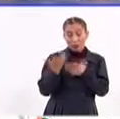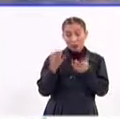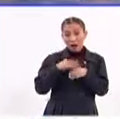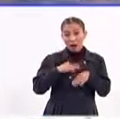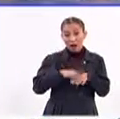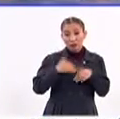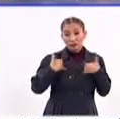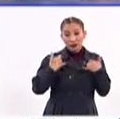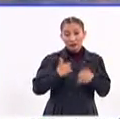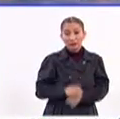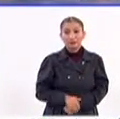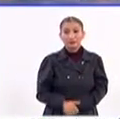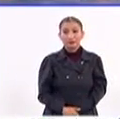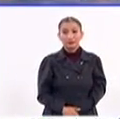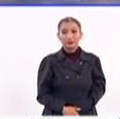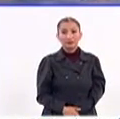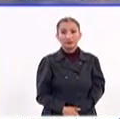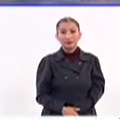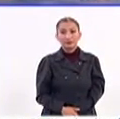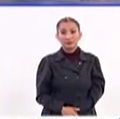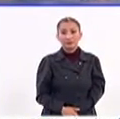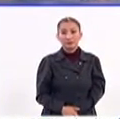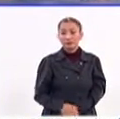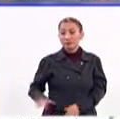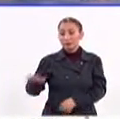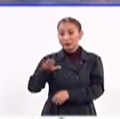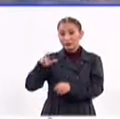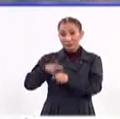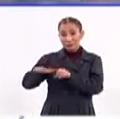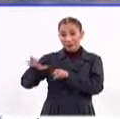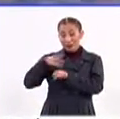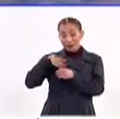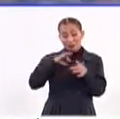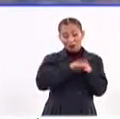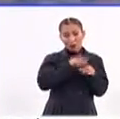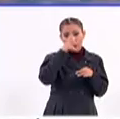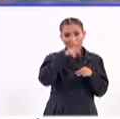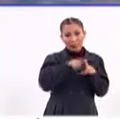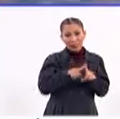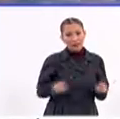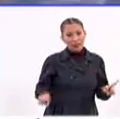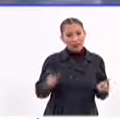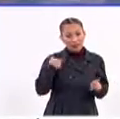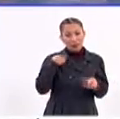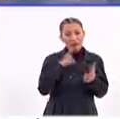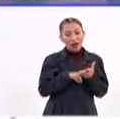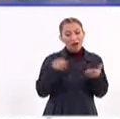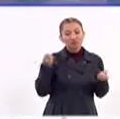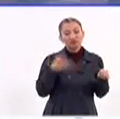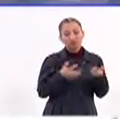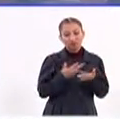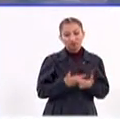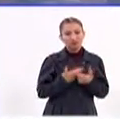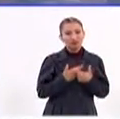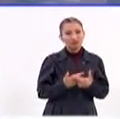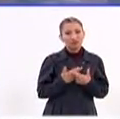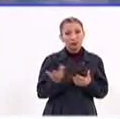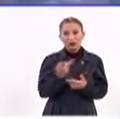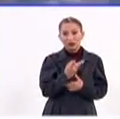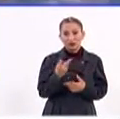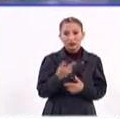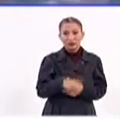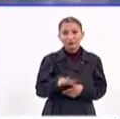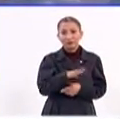los jóvenes en este momento. Una sociedad cercana a la mexicana, pero también muy distinta y eso enriquece muchísimo a